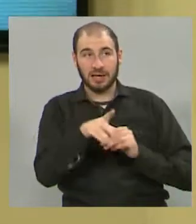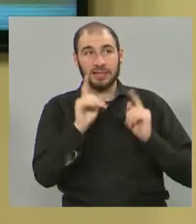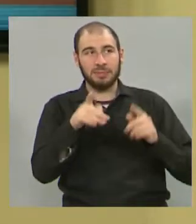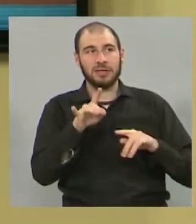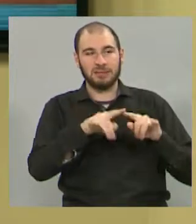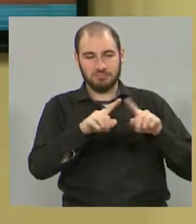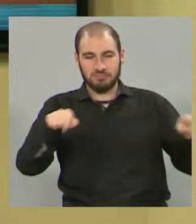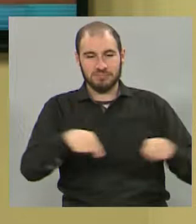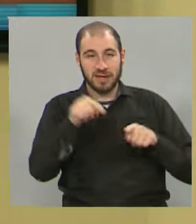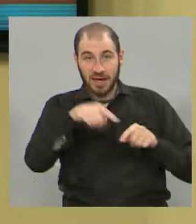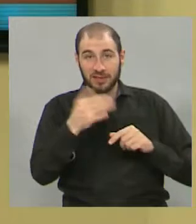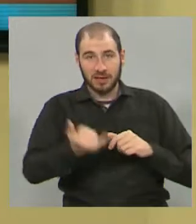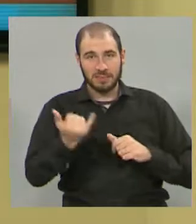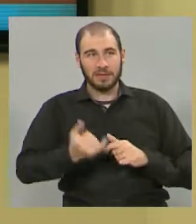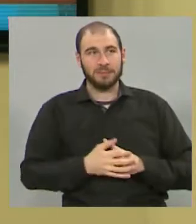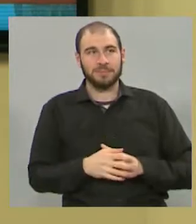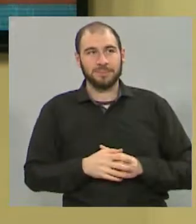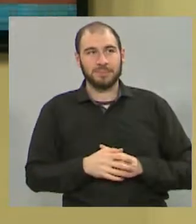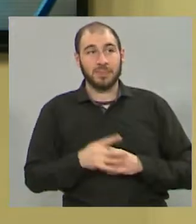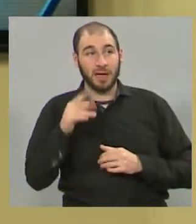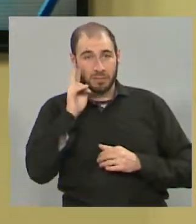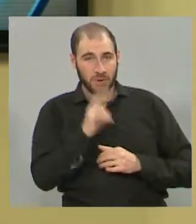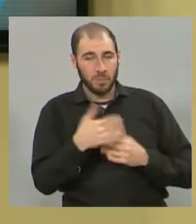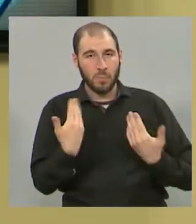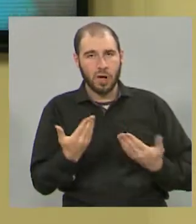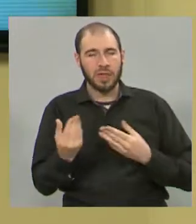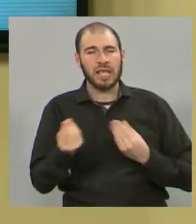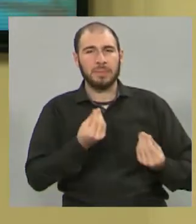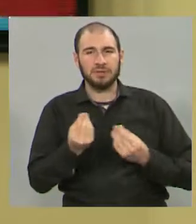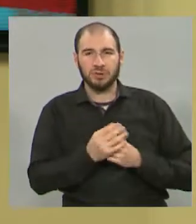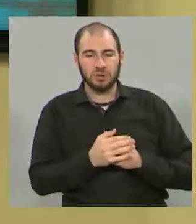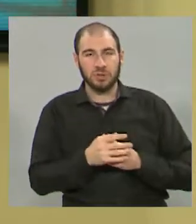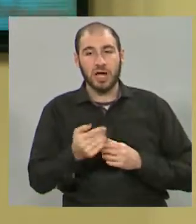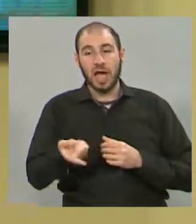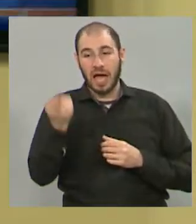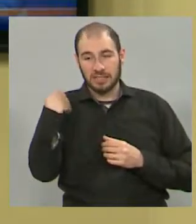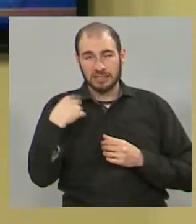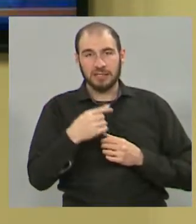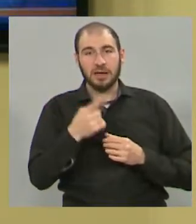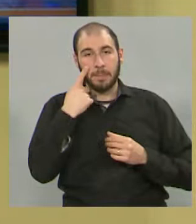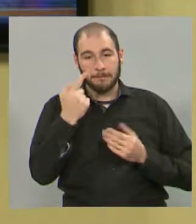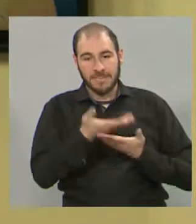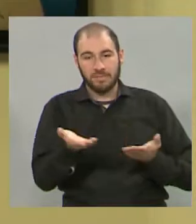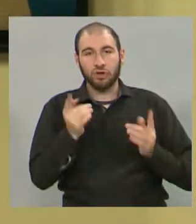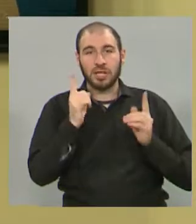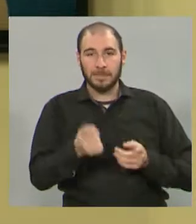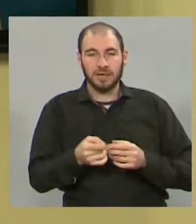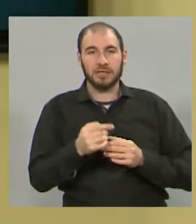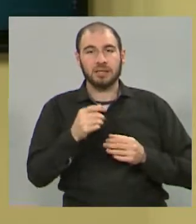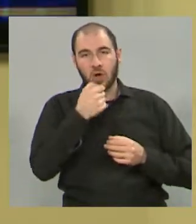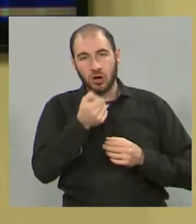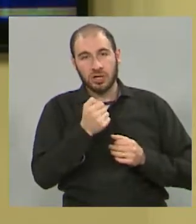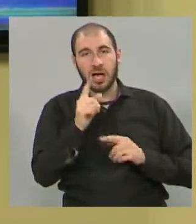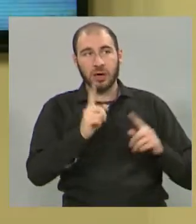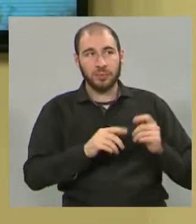en www.universia.net podés ver lo que estuvo sucediendo ayer en nuestras misiones envíos pero también hay algunas notas